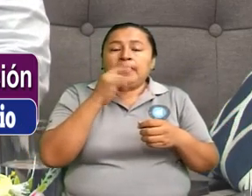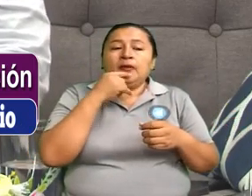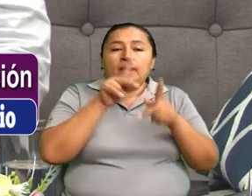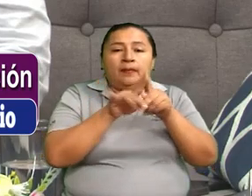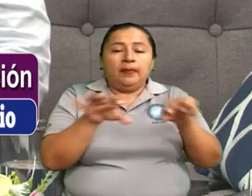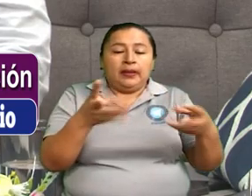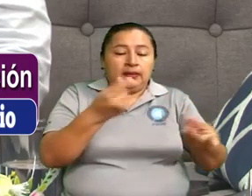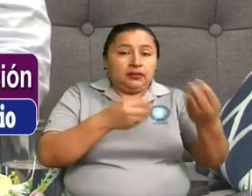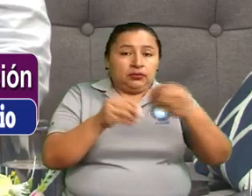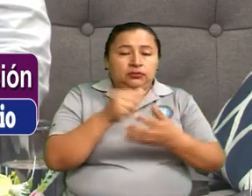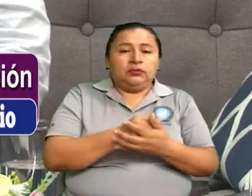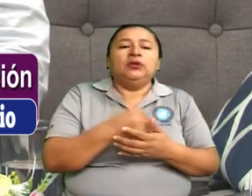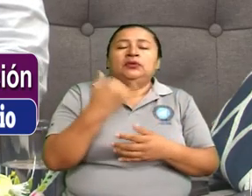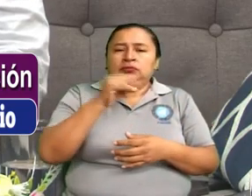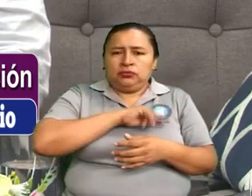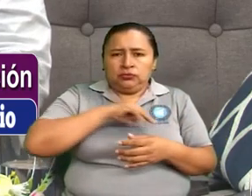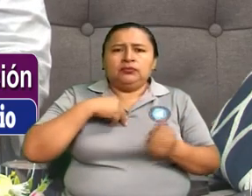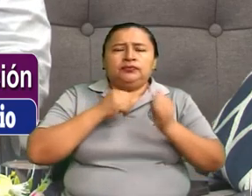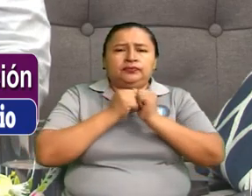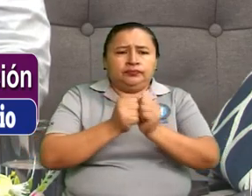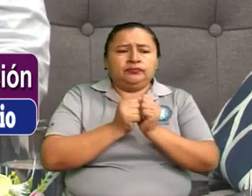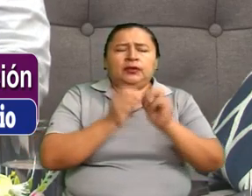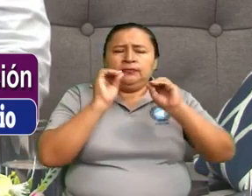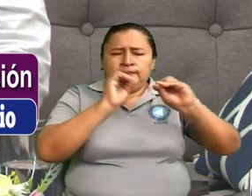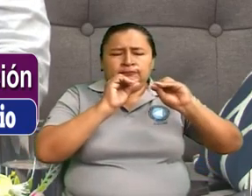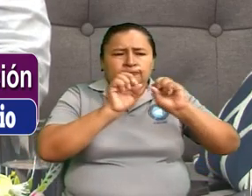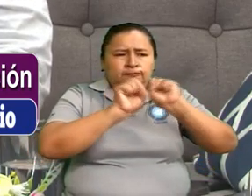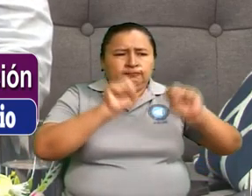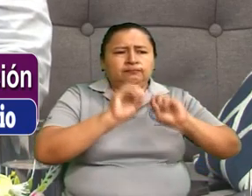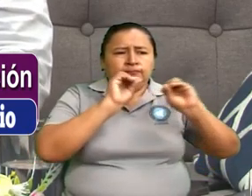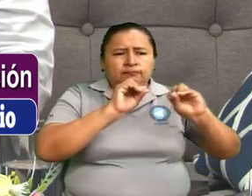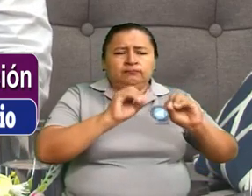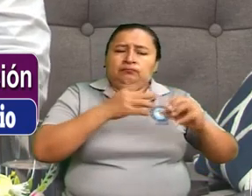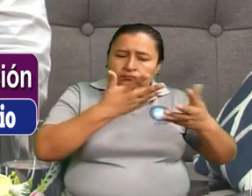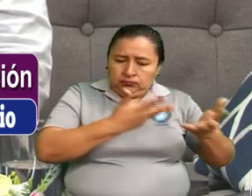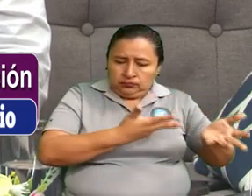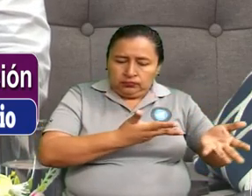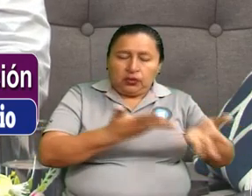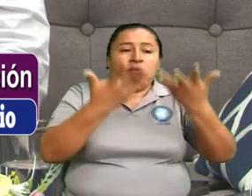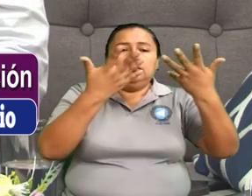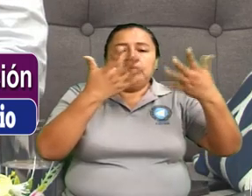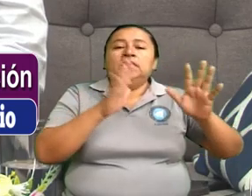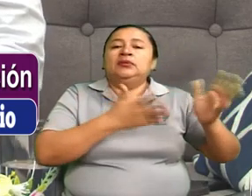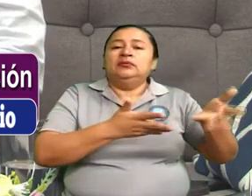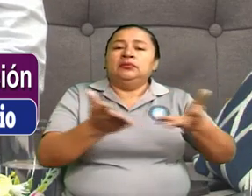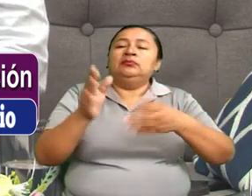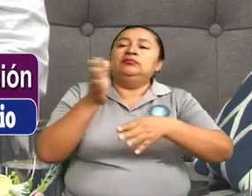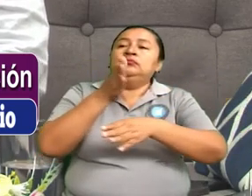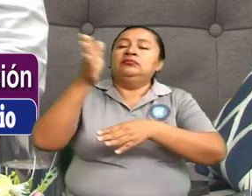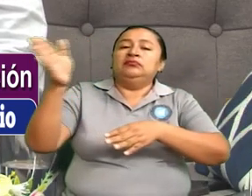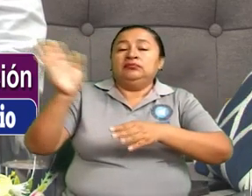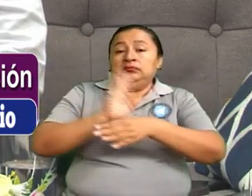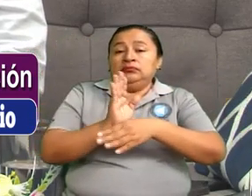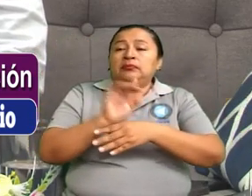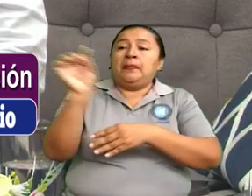de negocio. Nosotros les acompañamos, les capacitamos y lo dejamos listo para que vaya a hacer su gestión de crédito al banco. Entonces